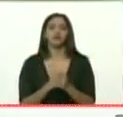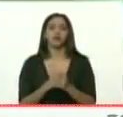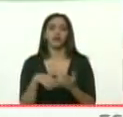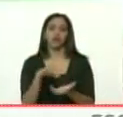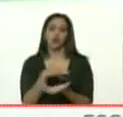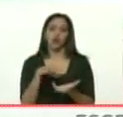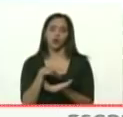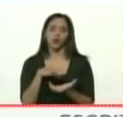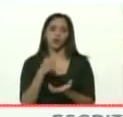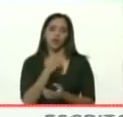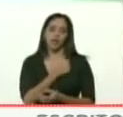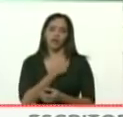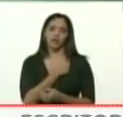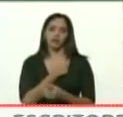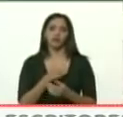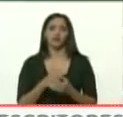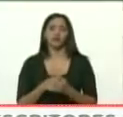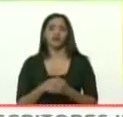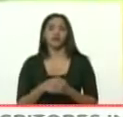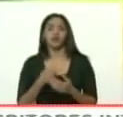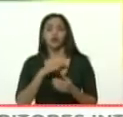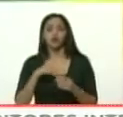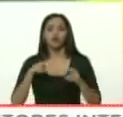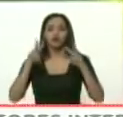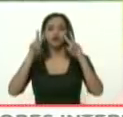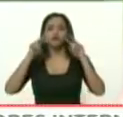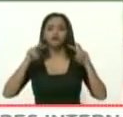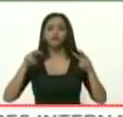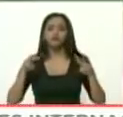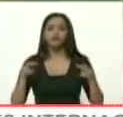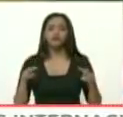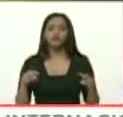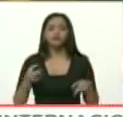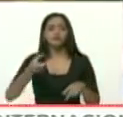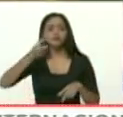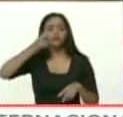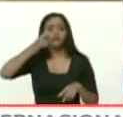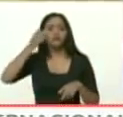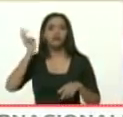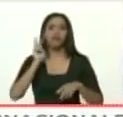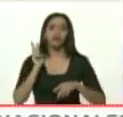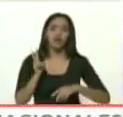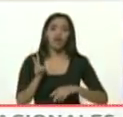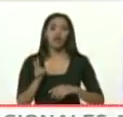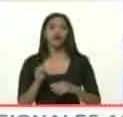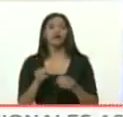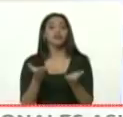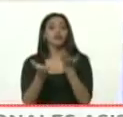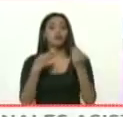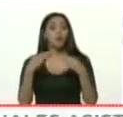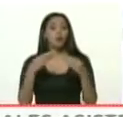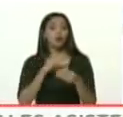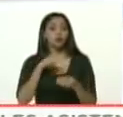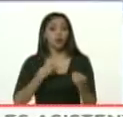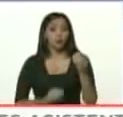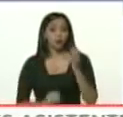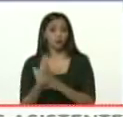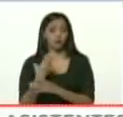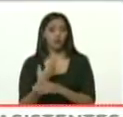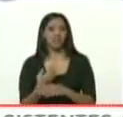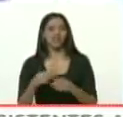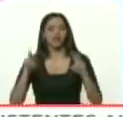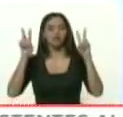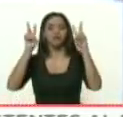lamentar. Y hemos ido monitoreando a través de un observatorio venezolano de servicios públicos que hemos creado y